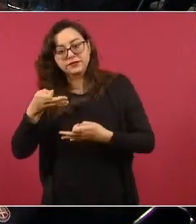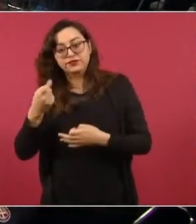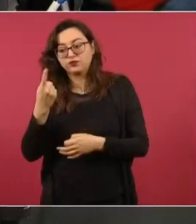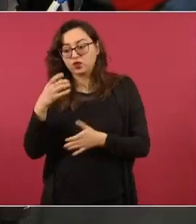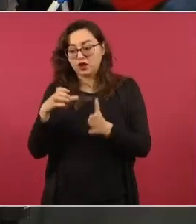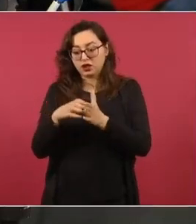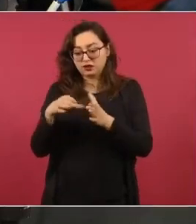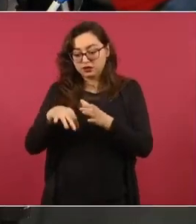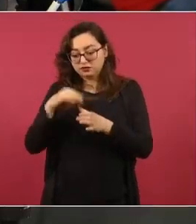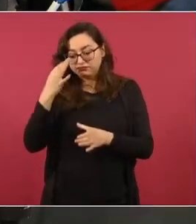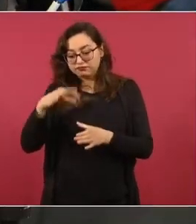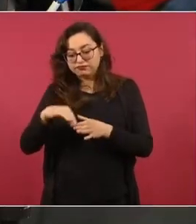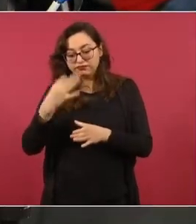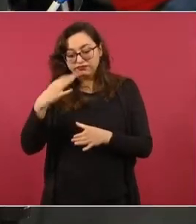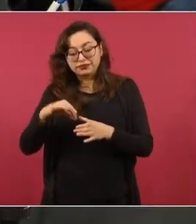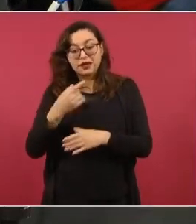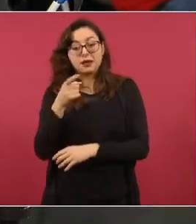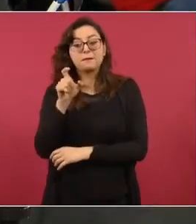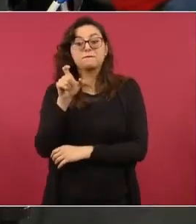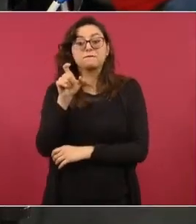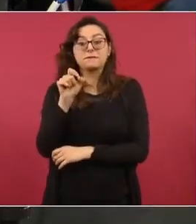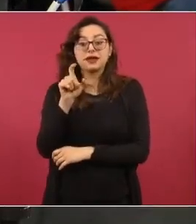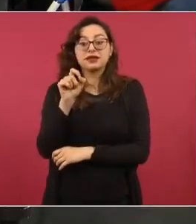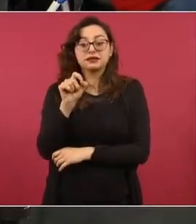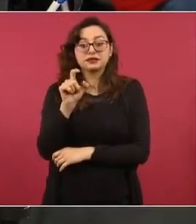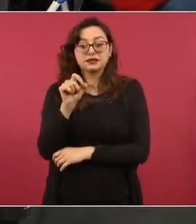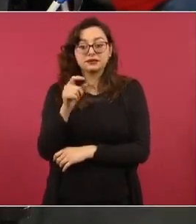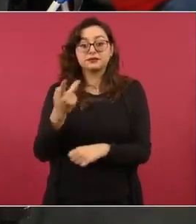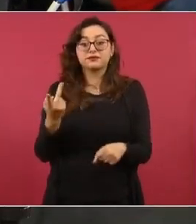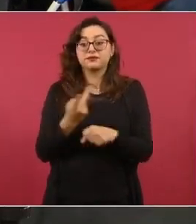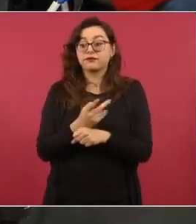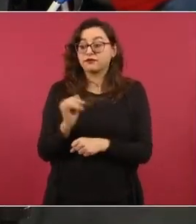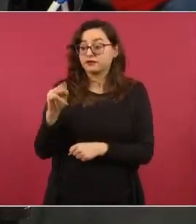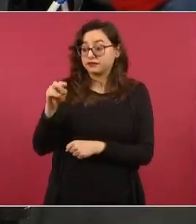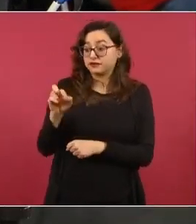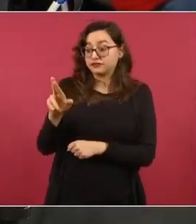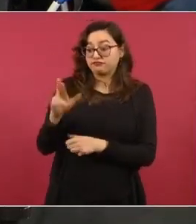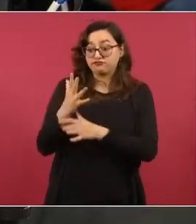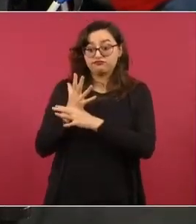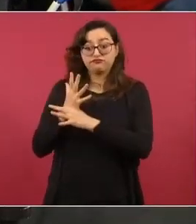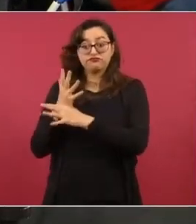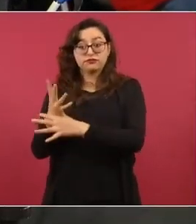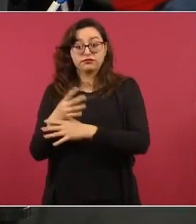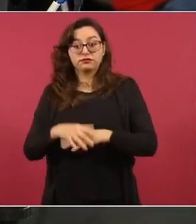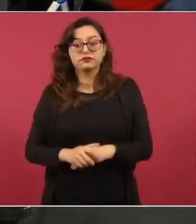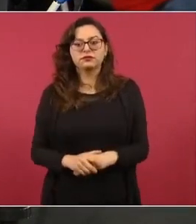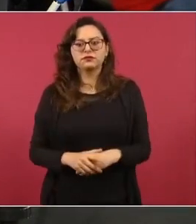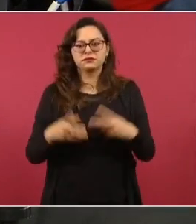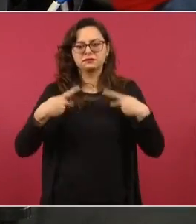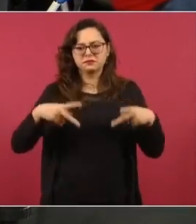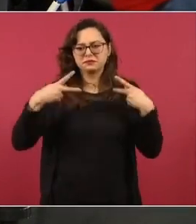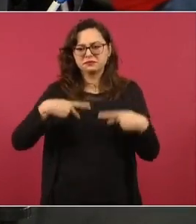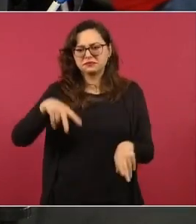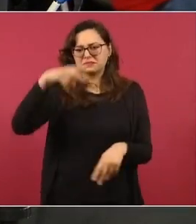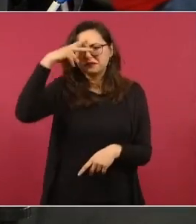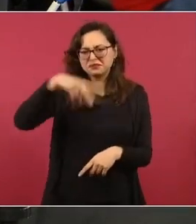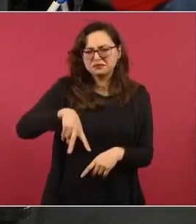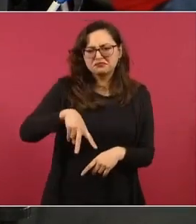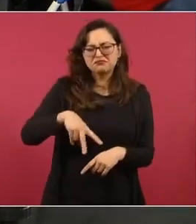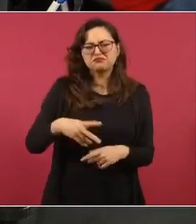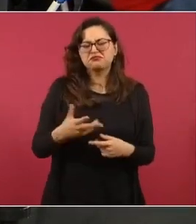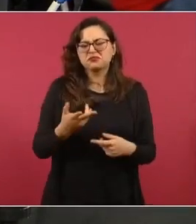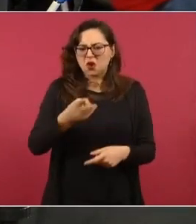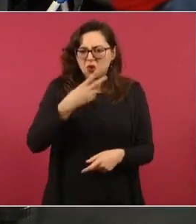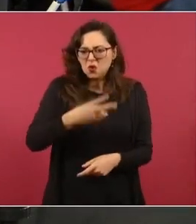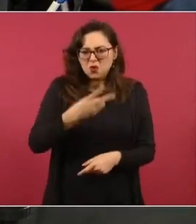Enfermedades Respiratorias, en la Clínica del Tabaco, se menciona que el mexicano es un fumador ocasional. Ocasional ellos lo